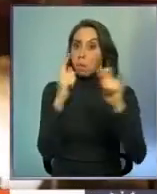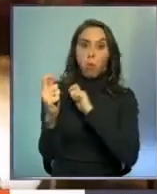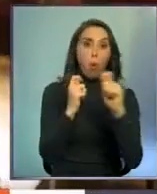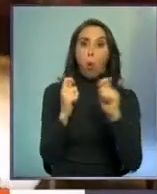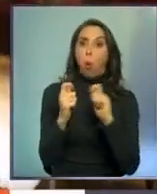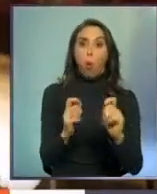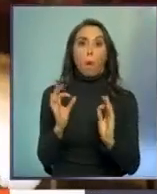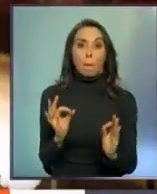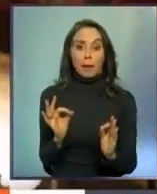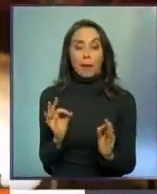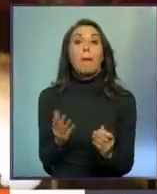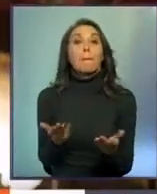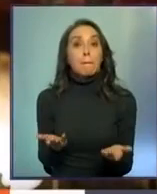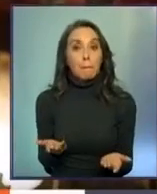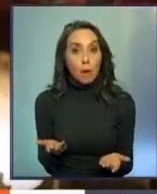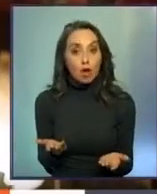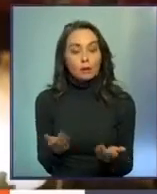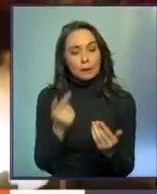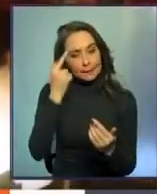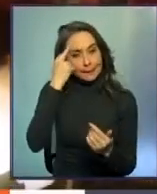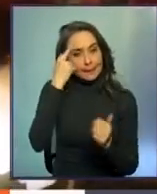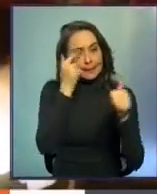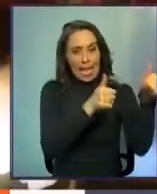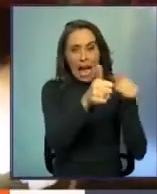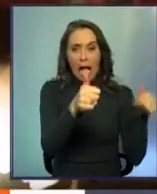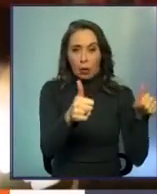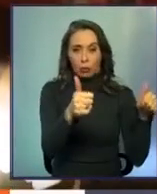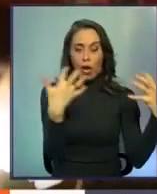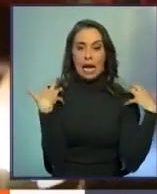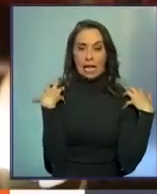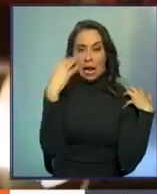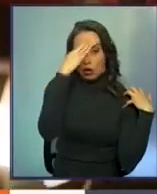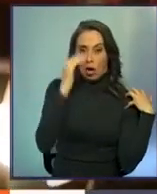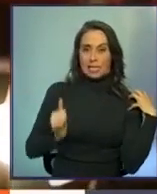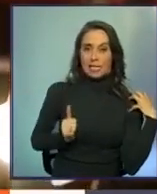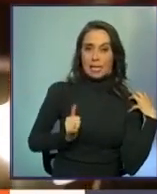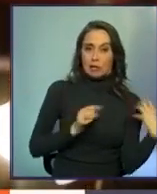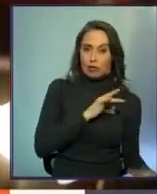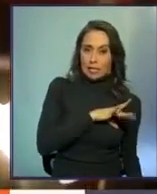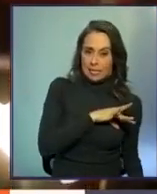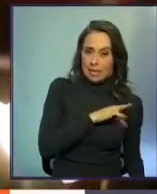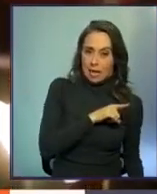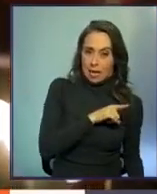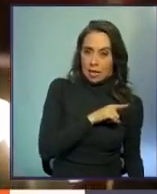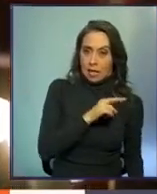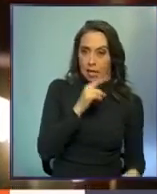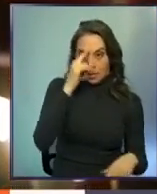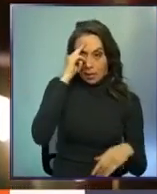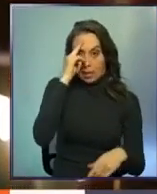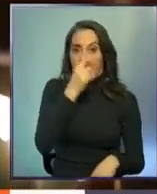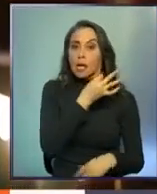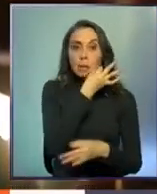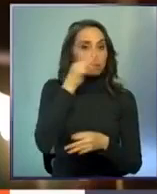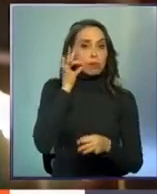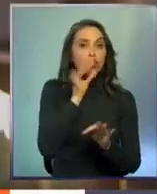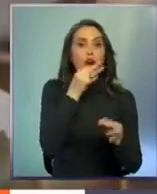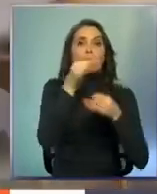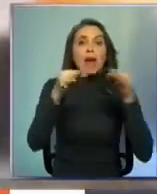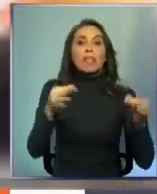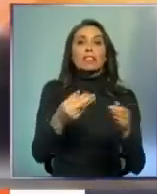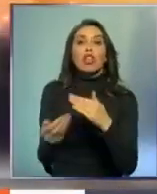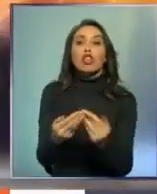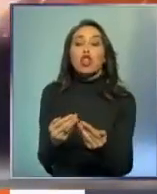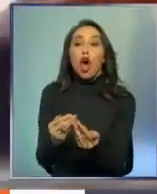y es por eso que las autoridades a cargo de nuestro ejército resuelven mantener el secreto del punto de